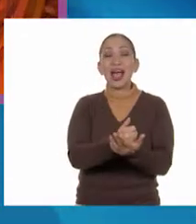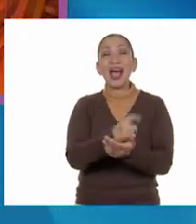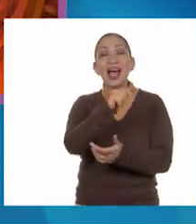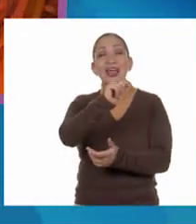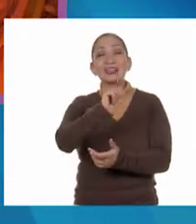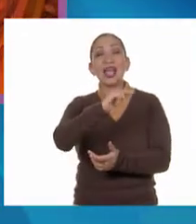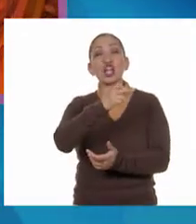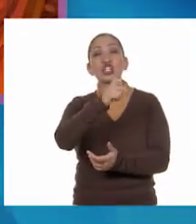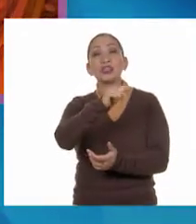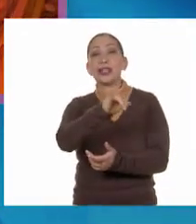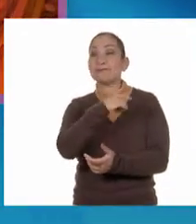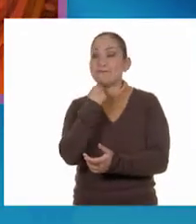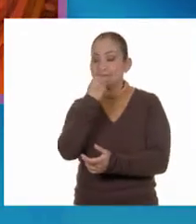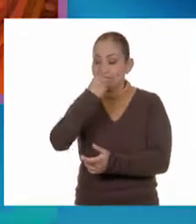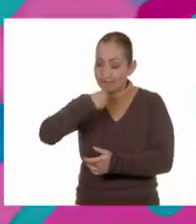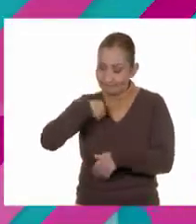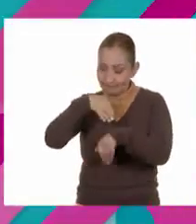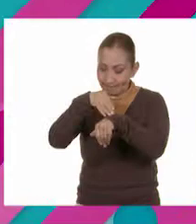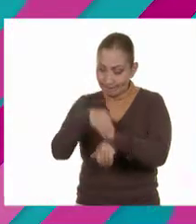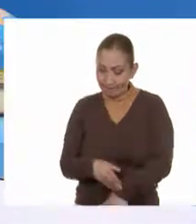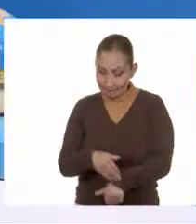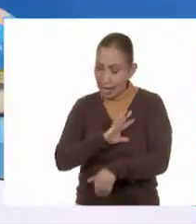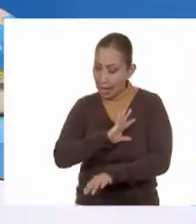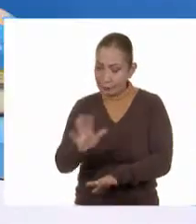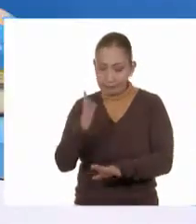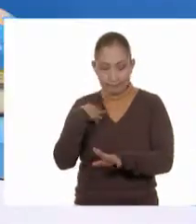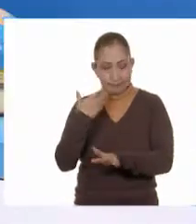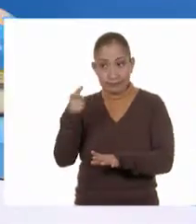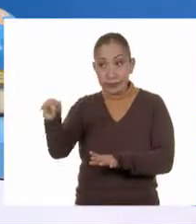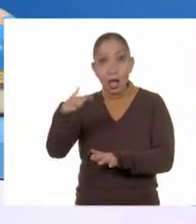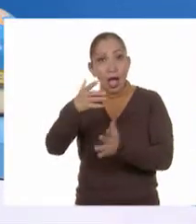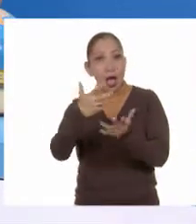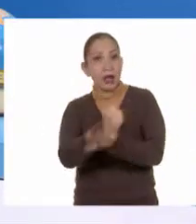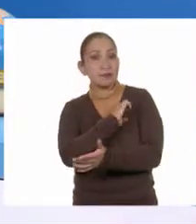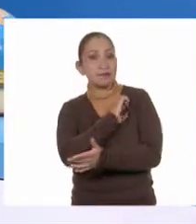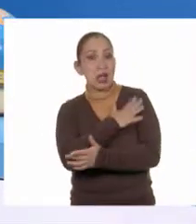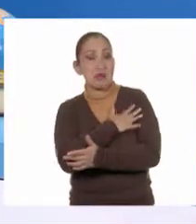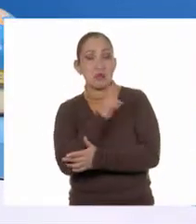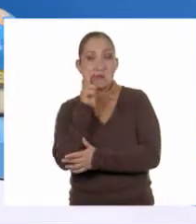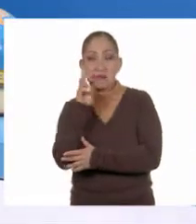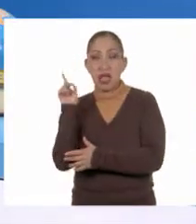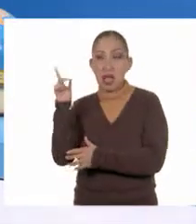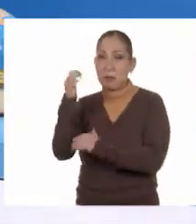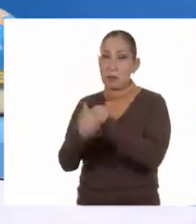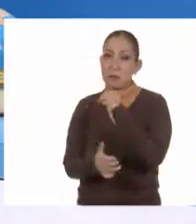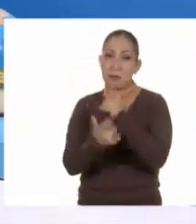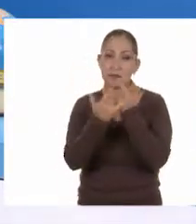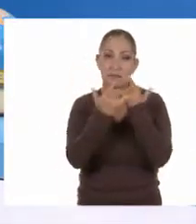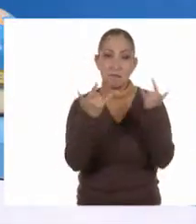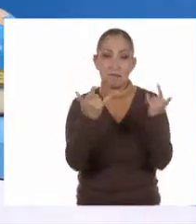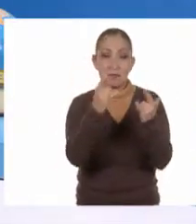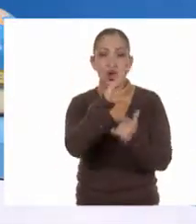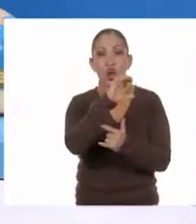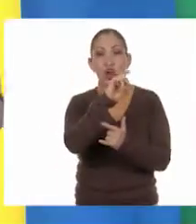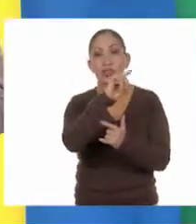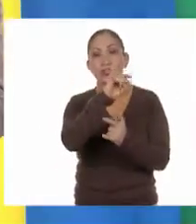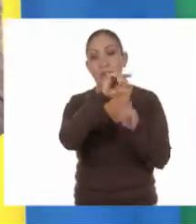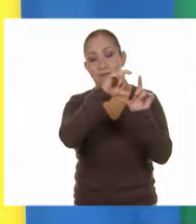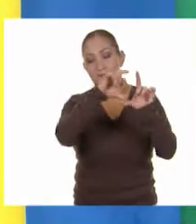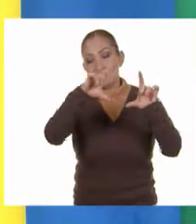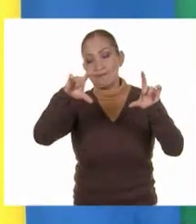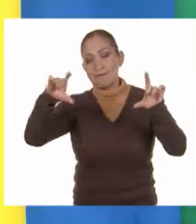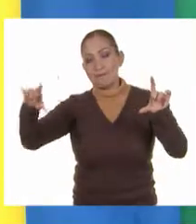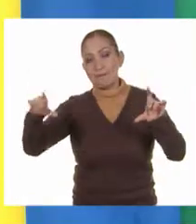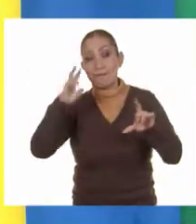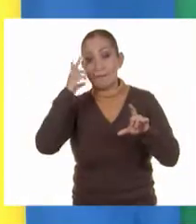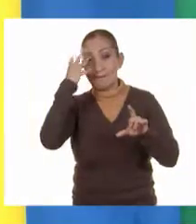México Tenochtitlan. Los españoles y los tlaxcaltecas habían triunfado y con esta imagen terminamos nuestro códice. Y nos